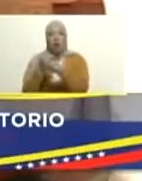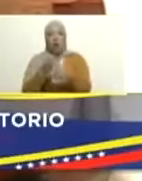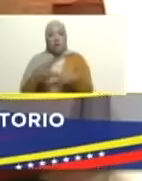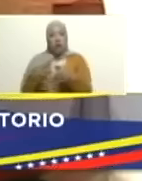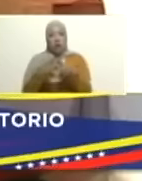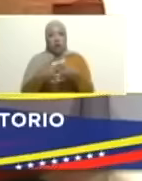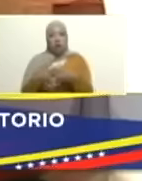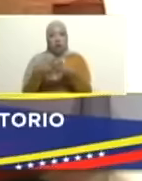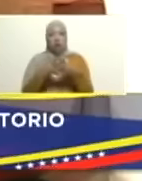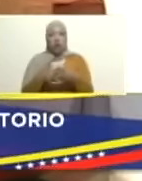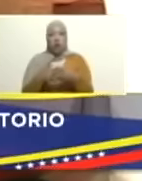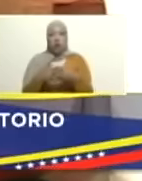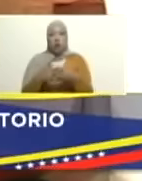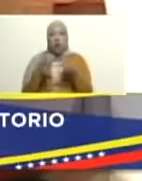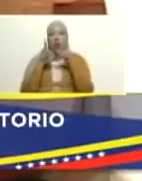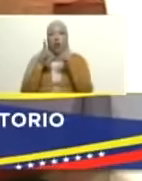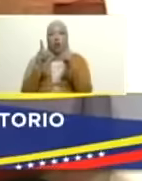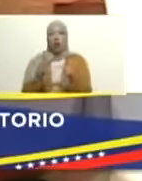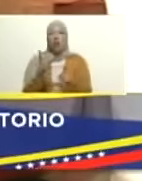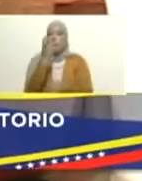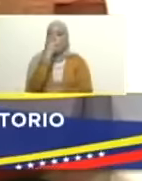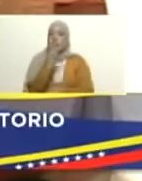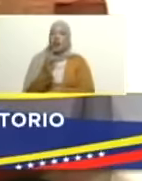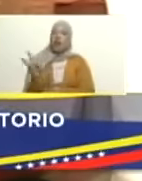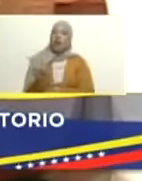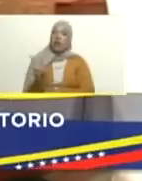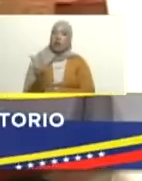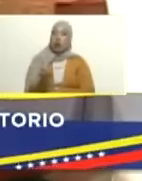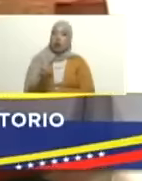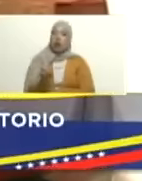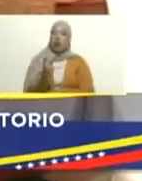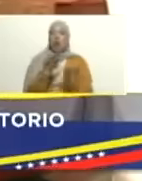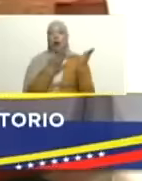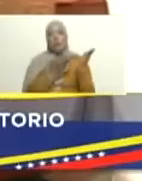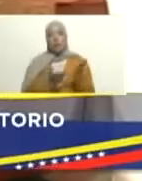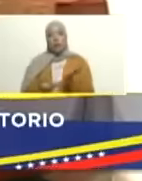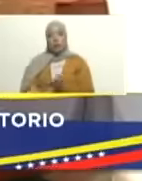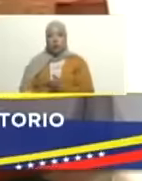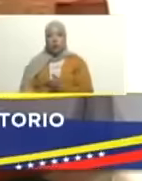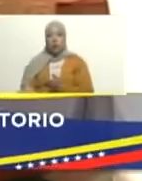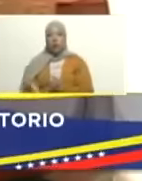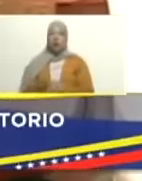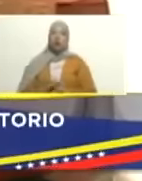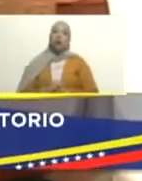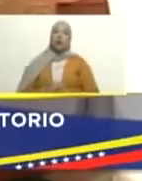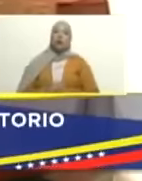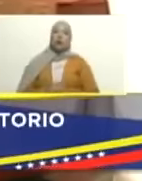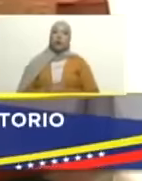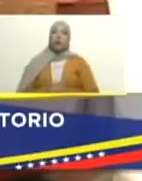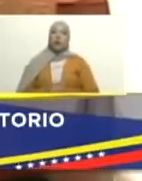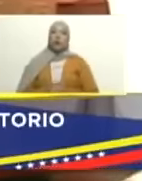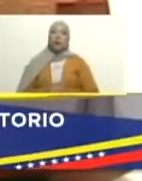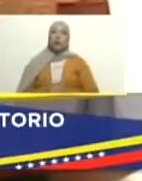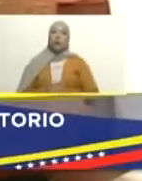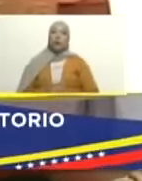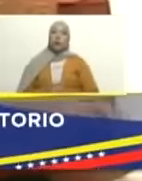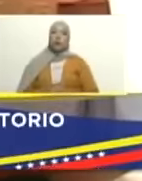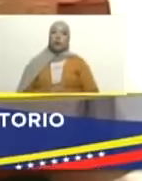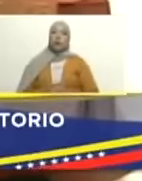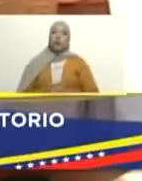que está deseoso de visitar Venezuela. Bienvenido a Venezuela, embajador Palmieri. Y